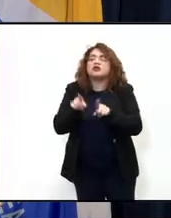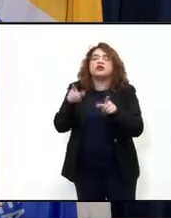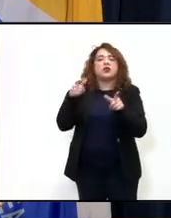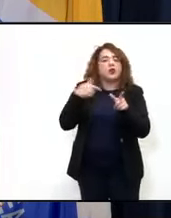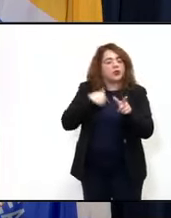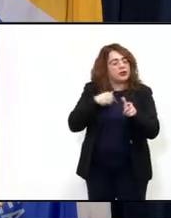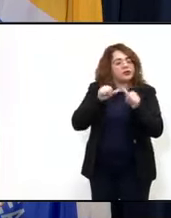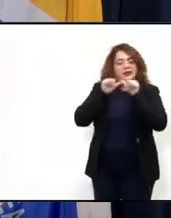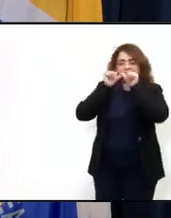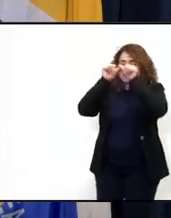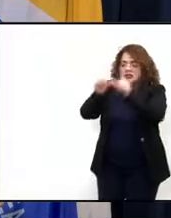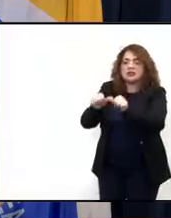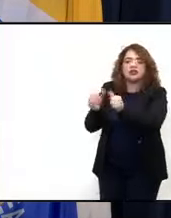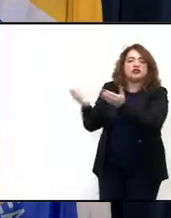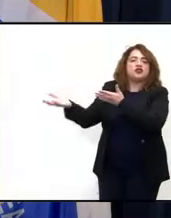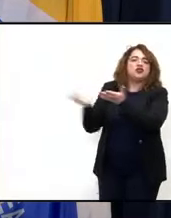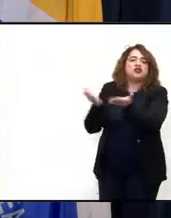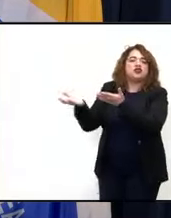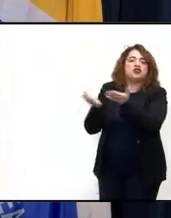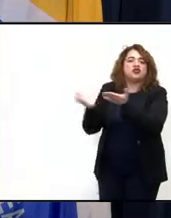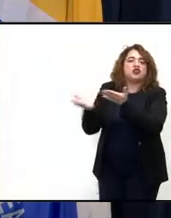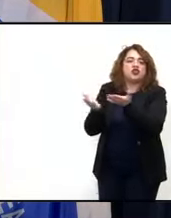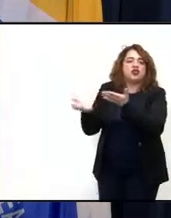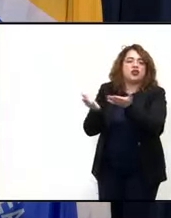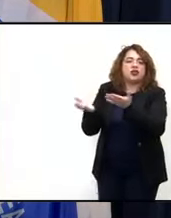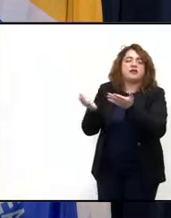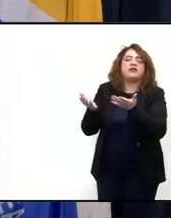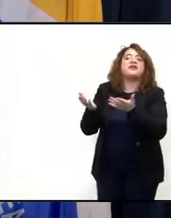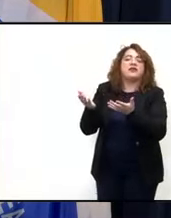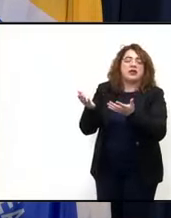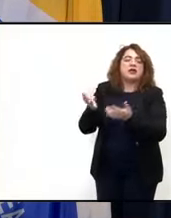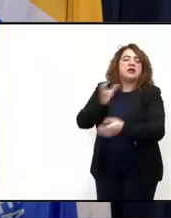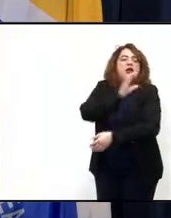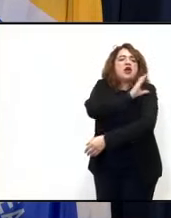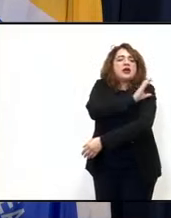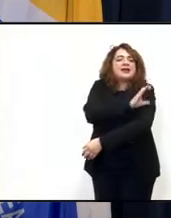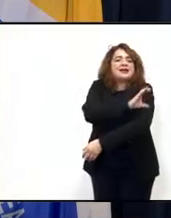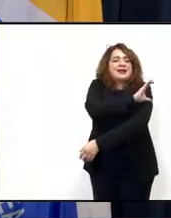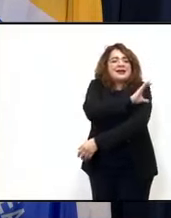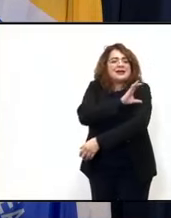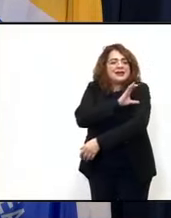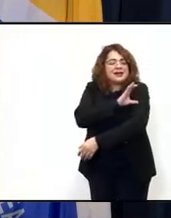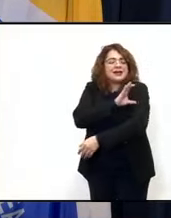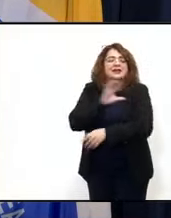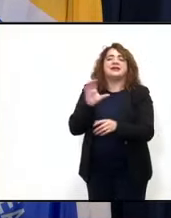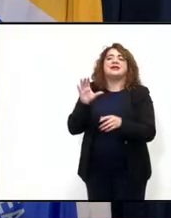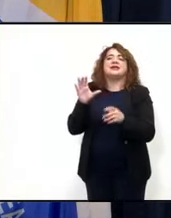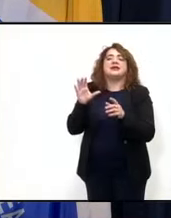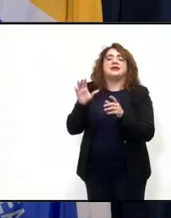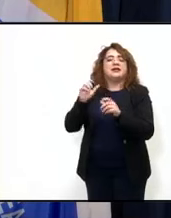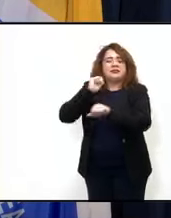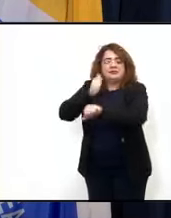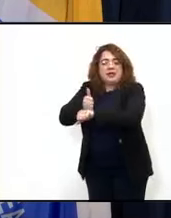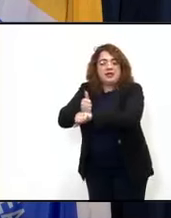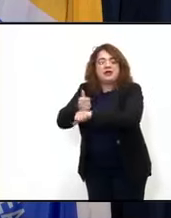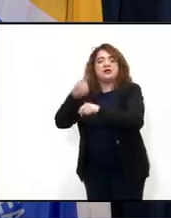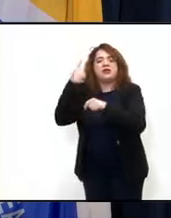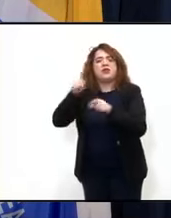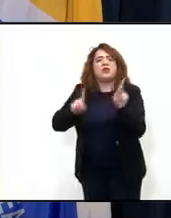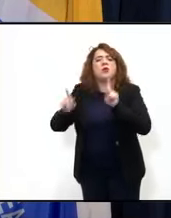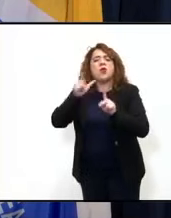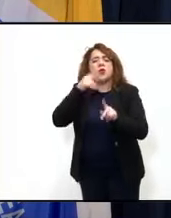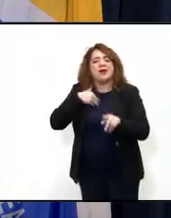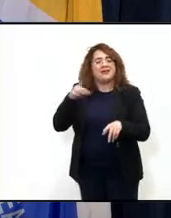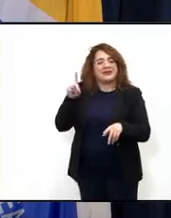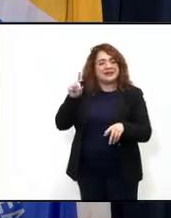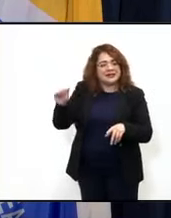comunitarias antes de la llegada de la clínica. La clínica emergente sobre ruedas tendrá capacidad para